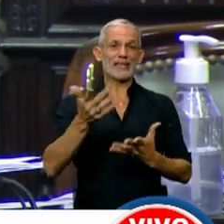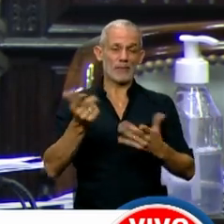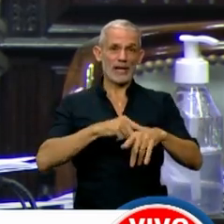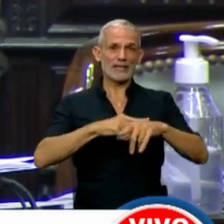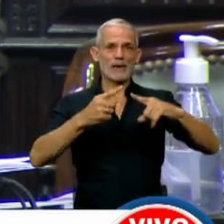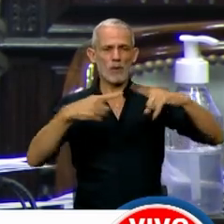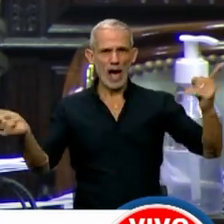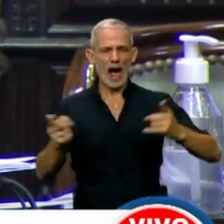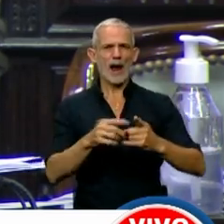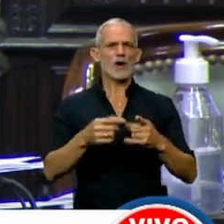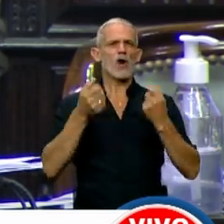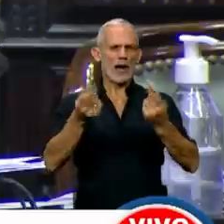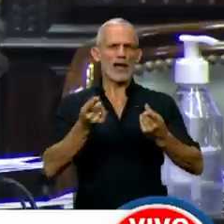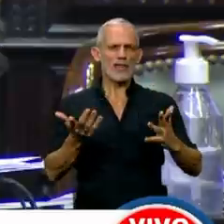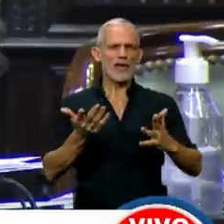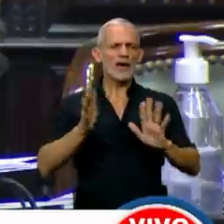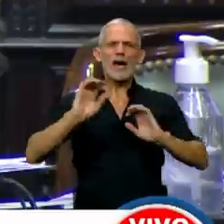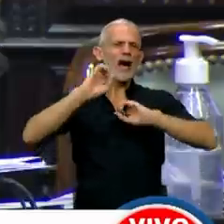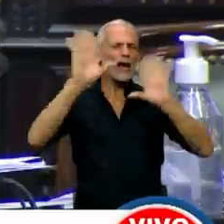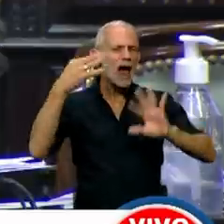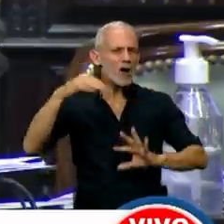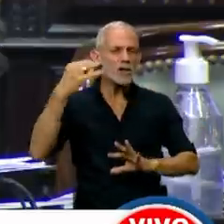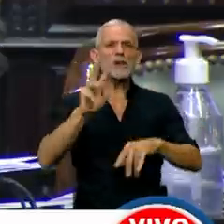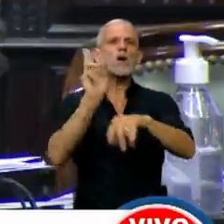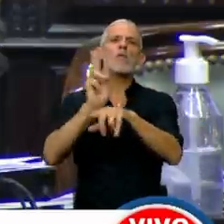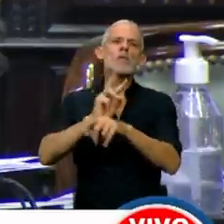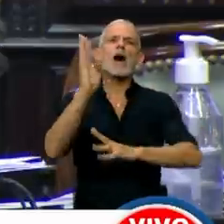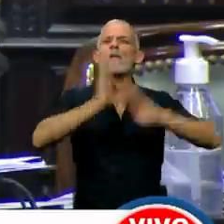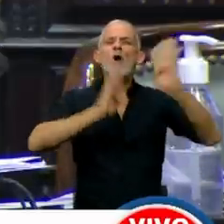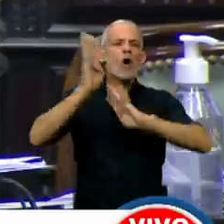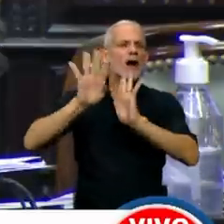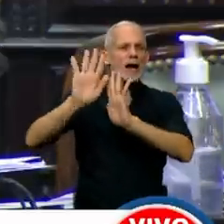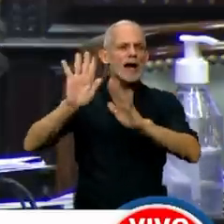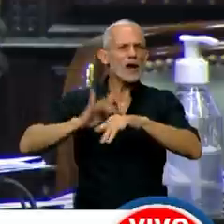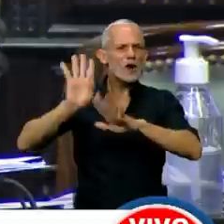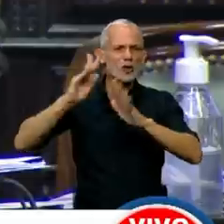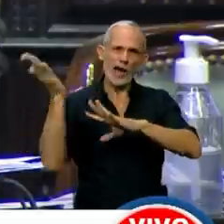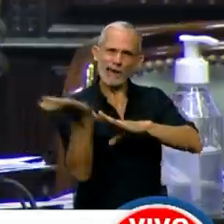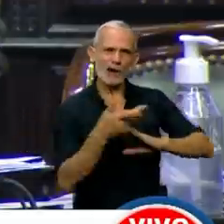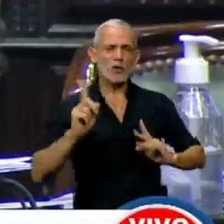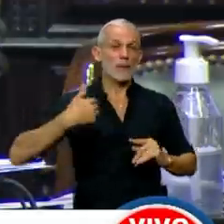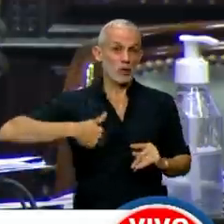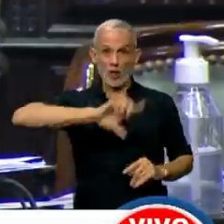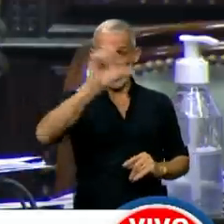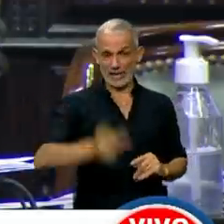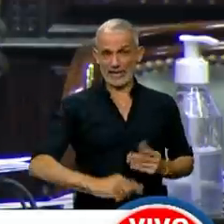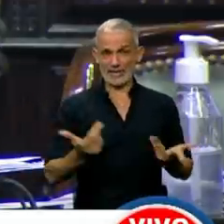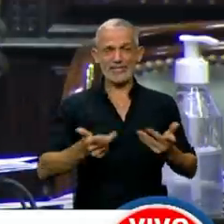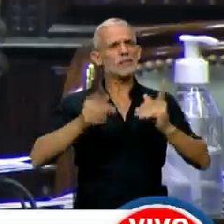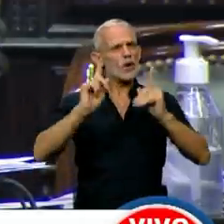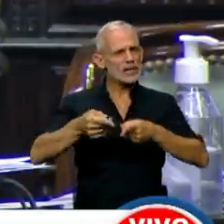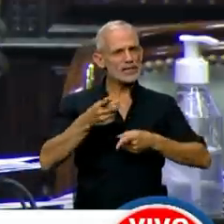que debe claramente tener como visión la protección de nuestros bosques y esto es para toda la argentina pero claramente